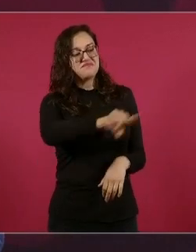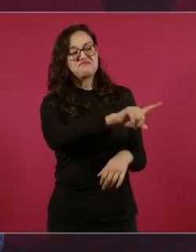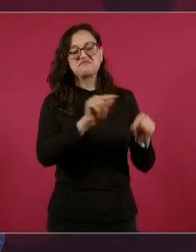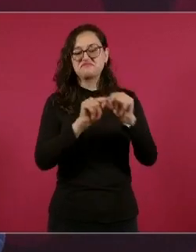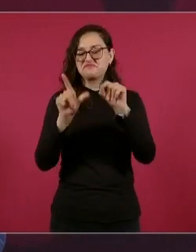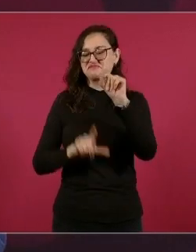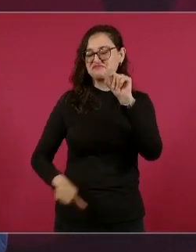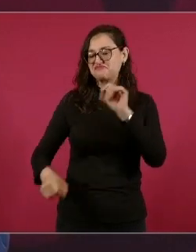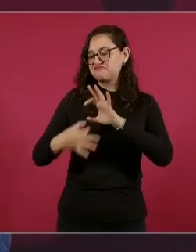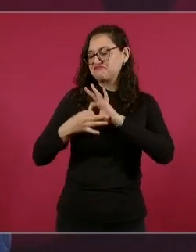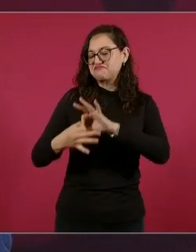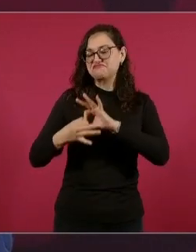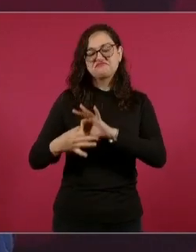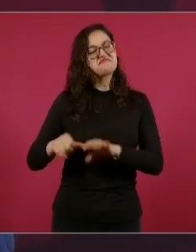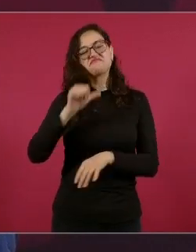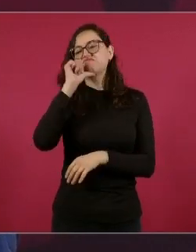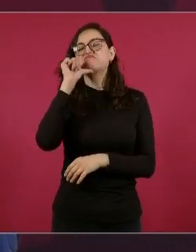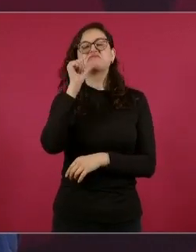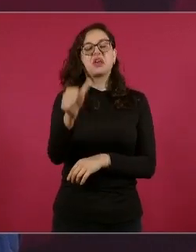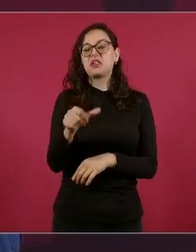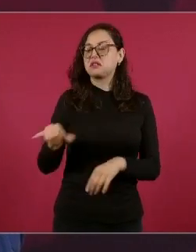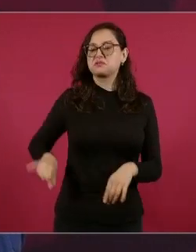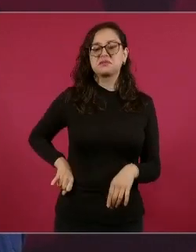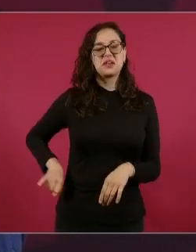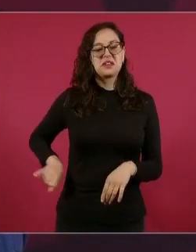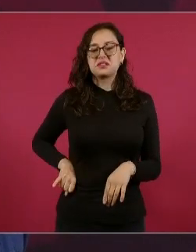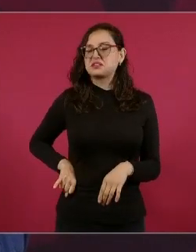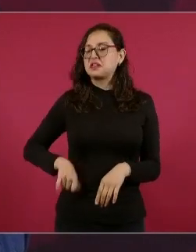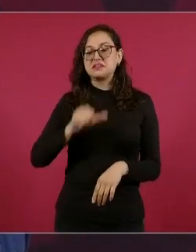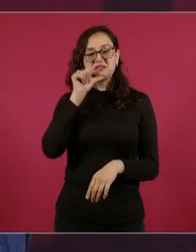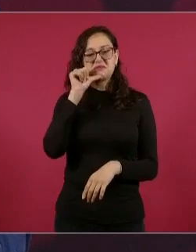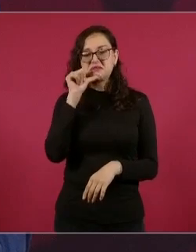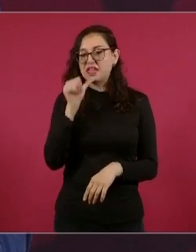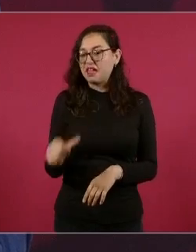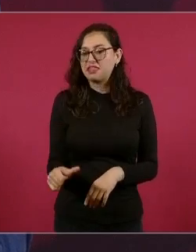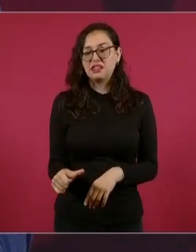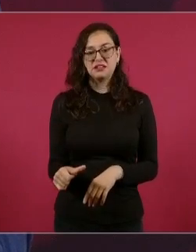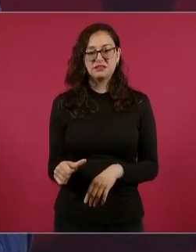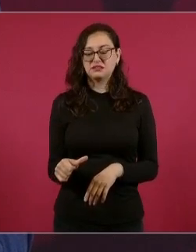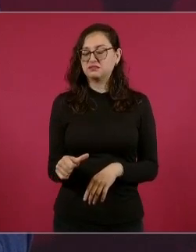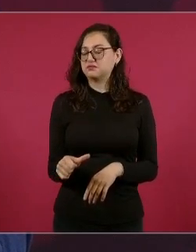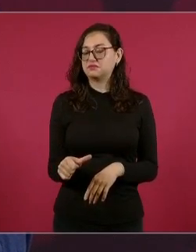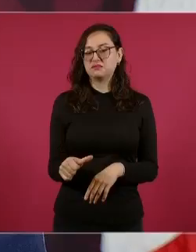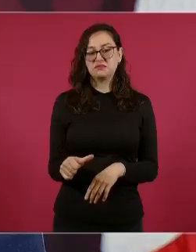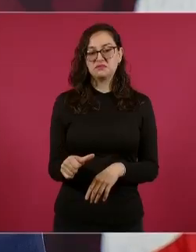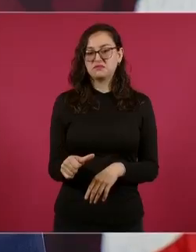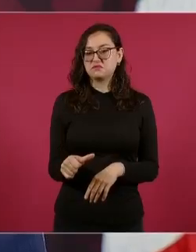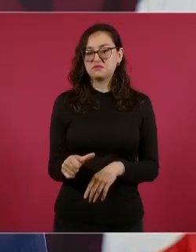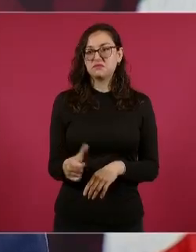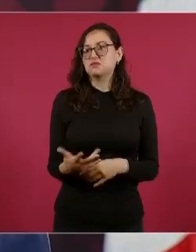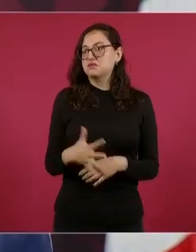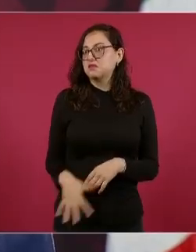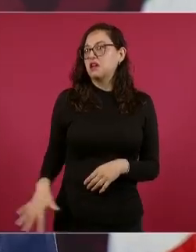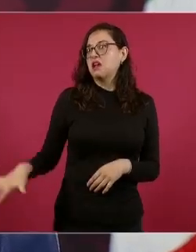no le interesa el país, no le interesa el